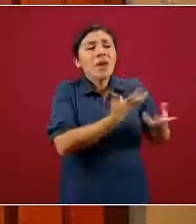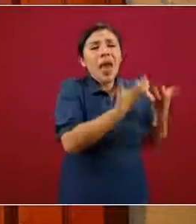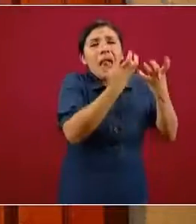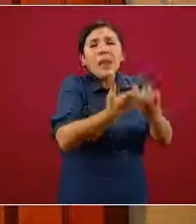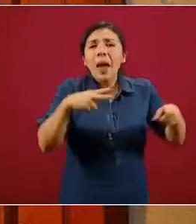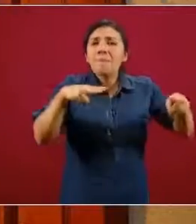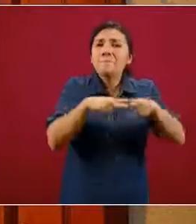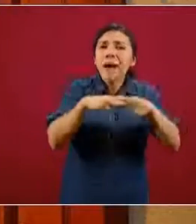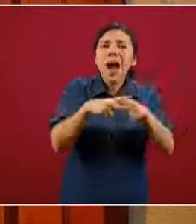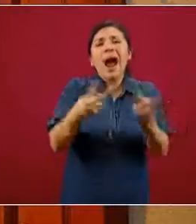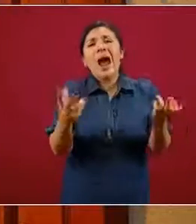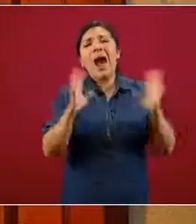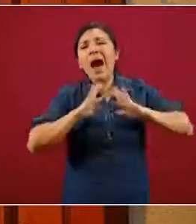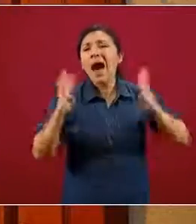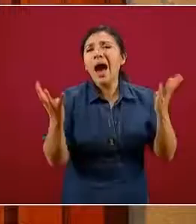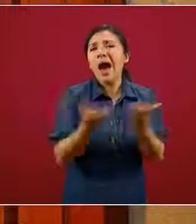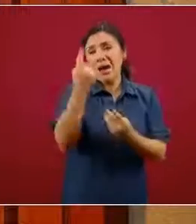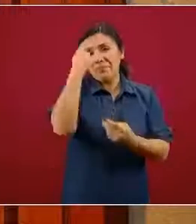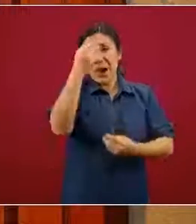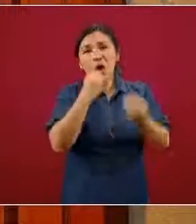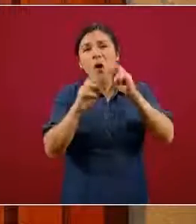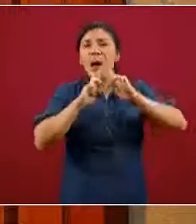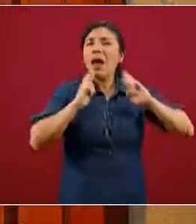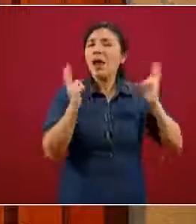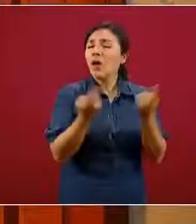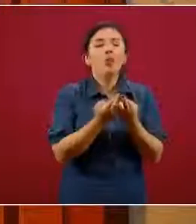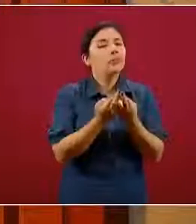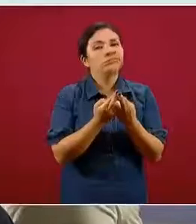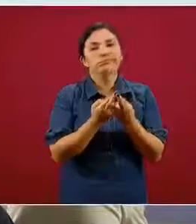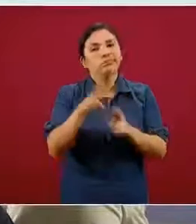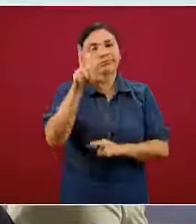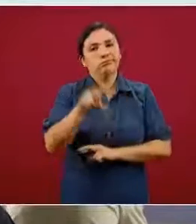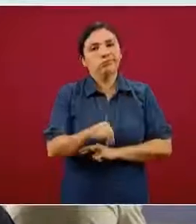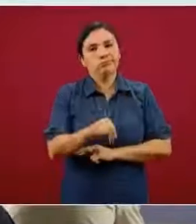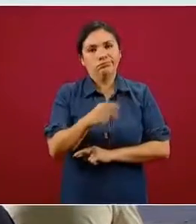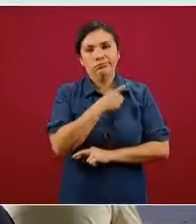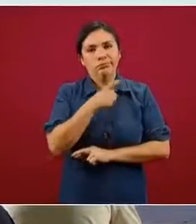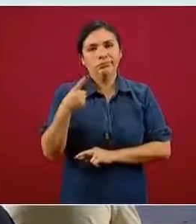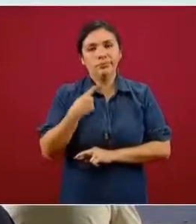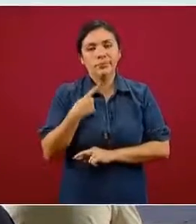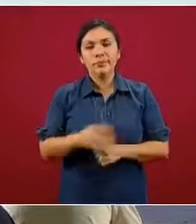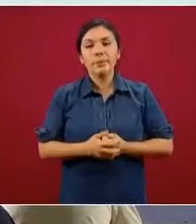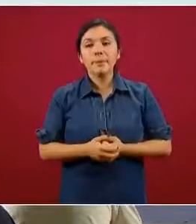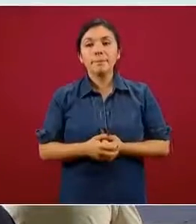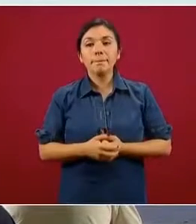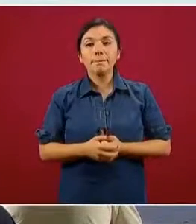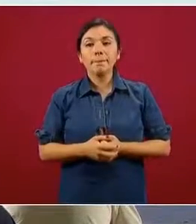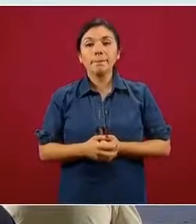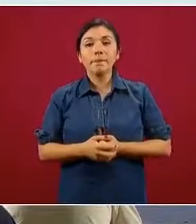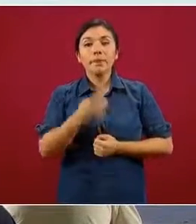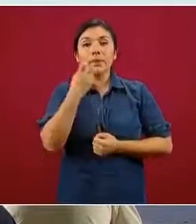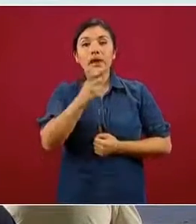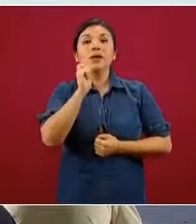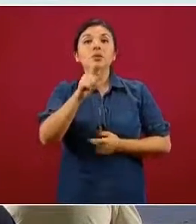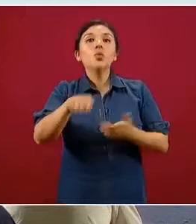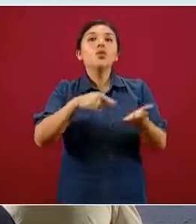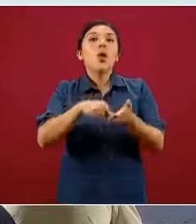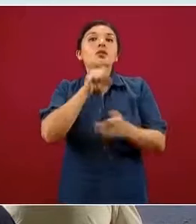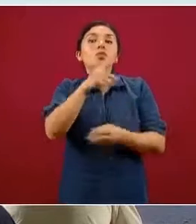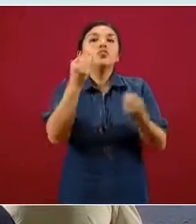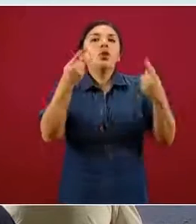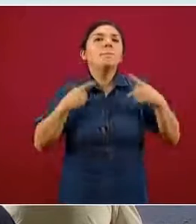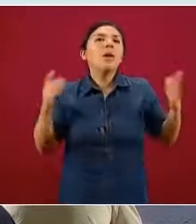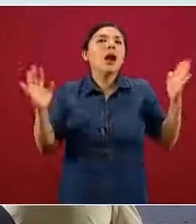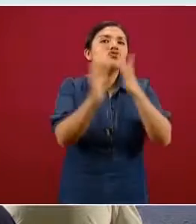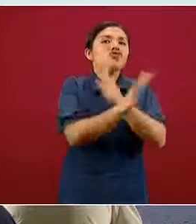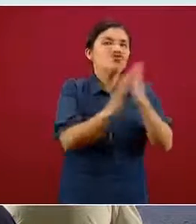o de grupos o que lleven a congregar a un número importante de personas en este tipo de lugares que además son públicos. En